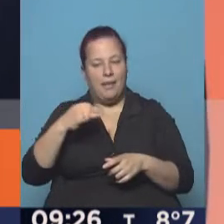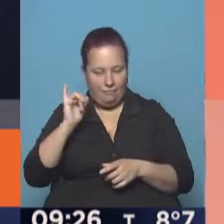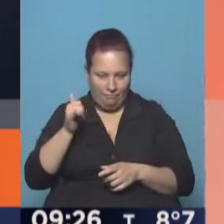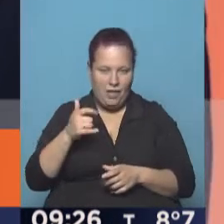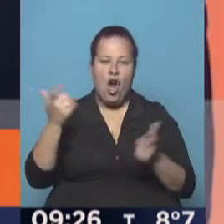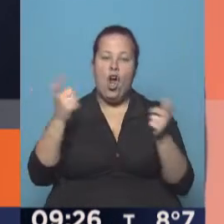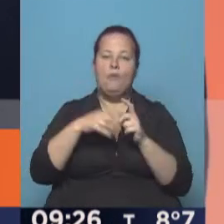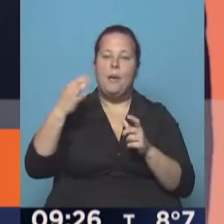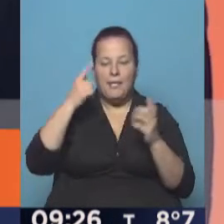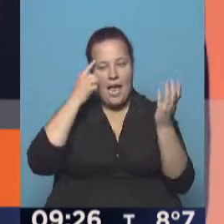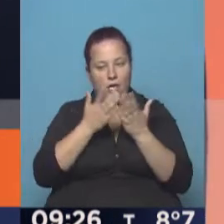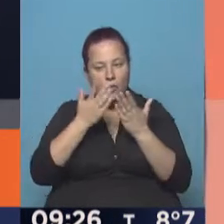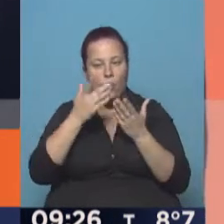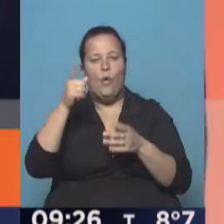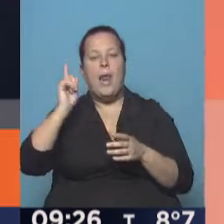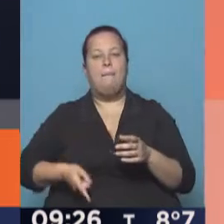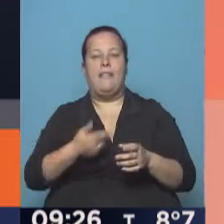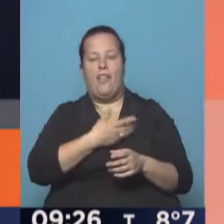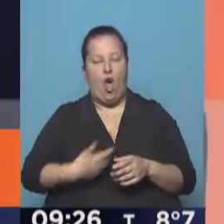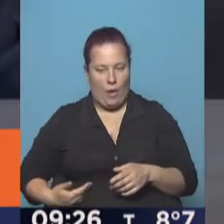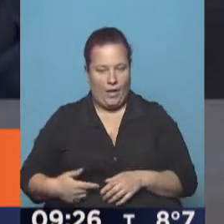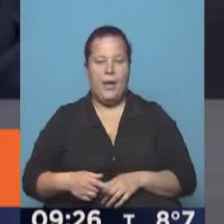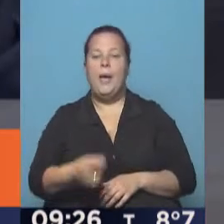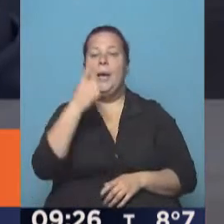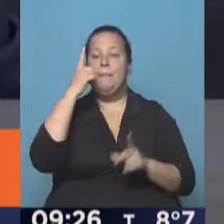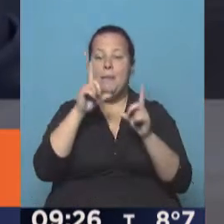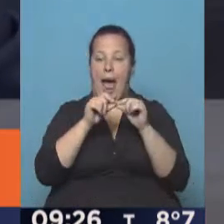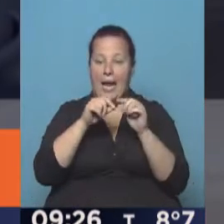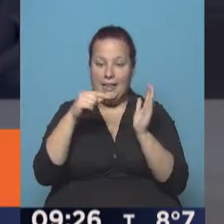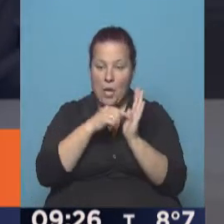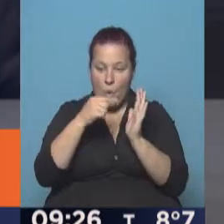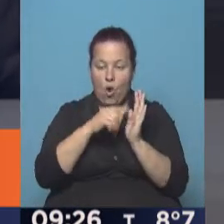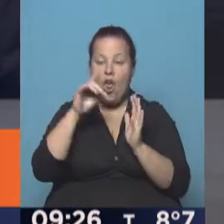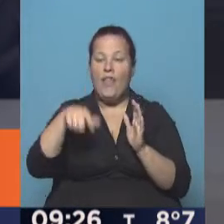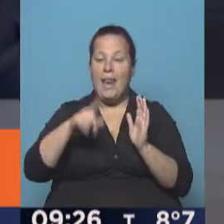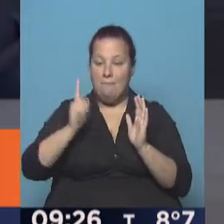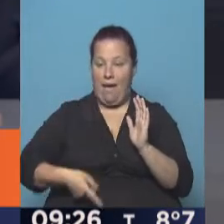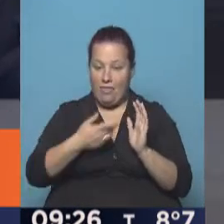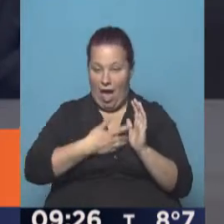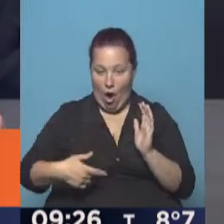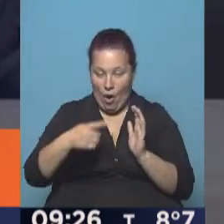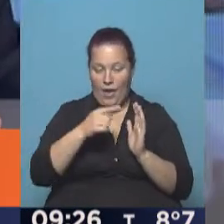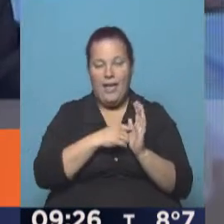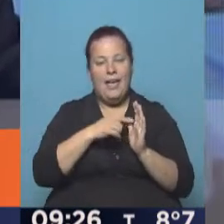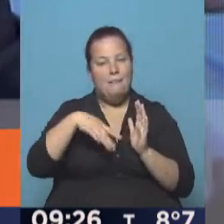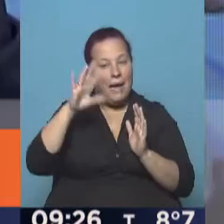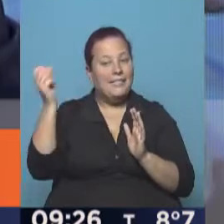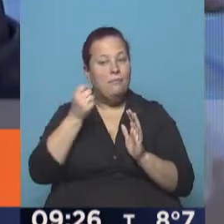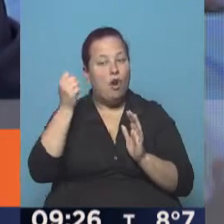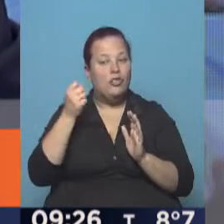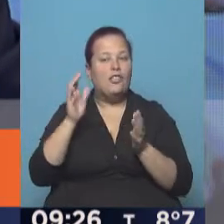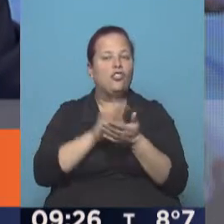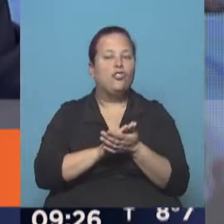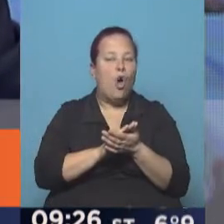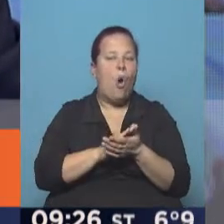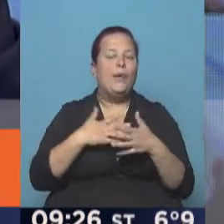supuesto. que analiza los DNU del Poder Ejecutivo. Y el primer artículo del DNU, que tal vez es el más trascendente desde el punto de vista